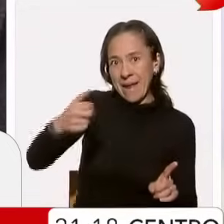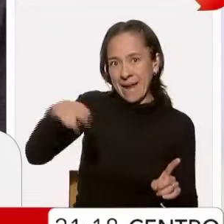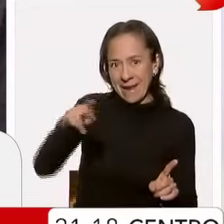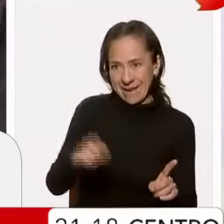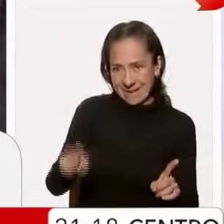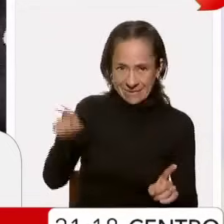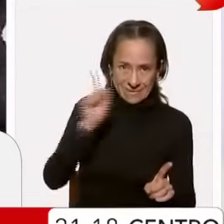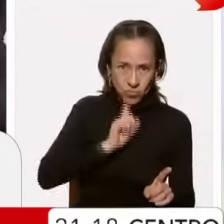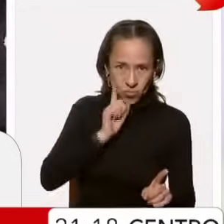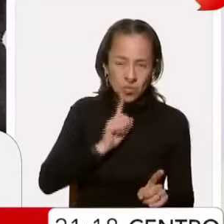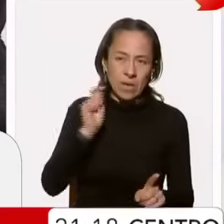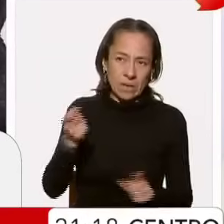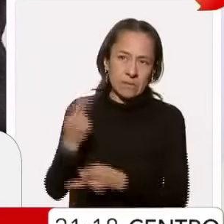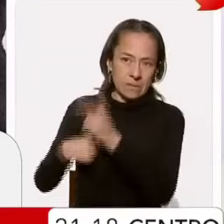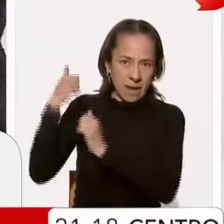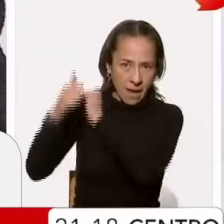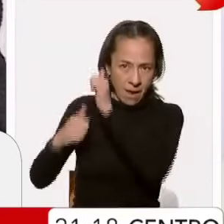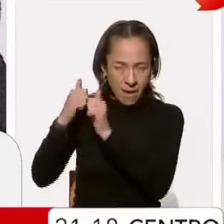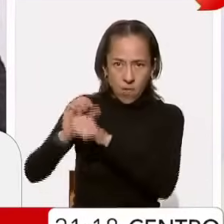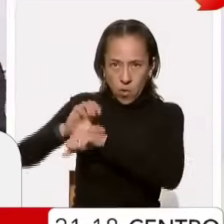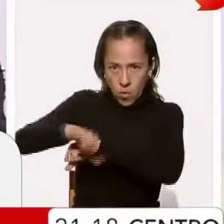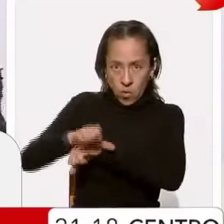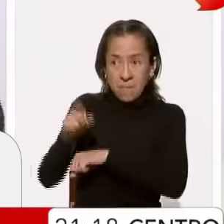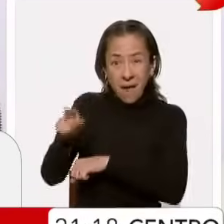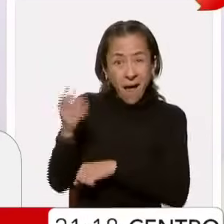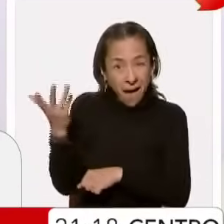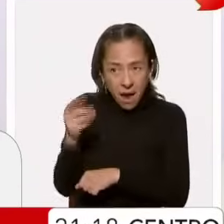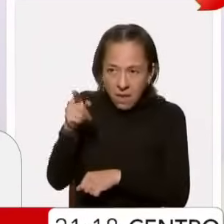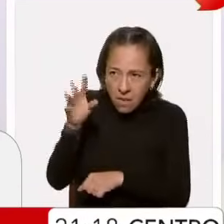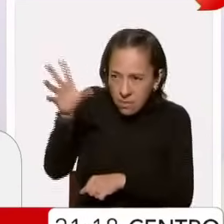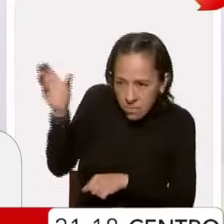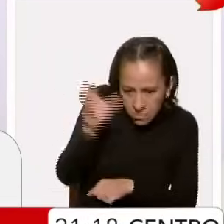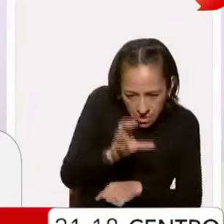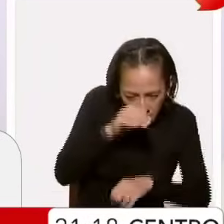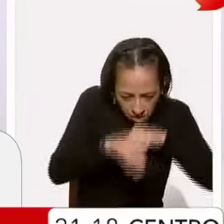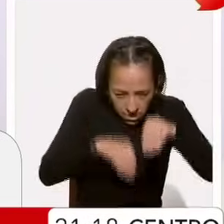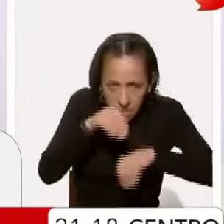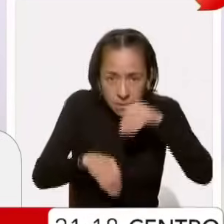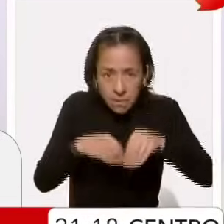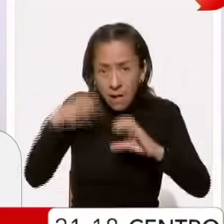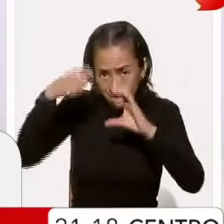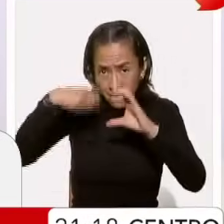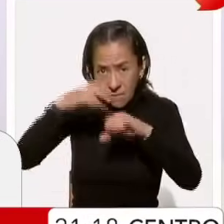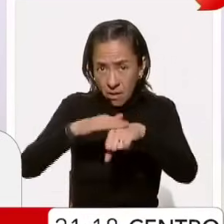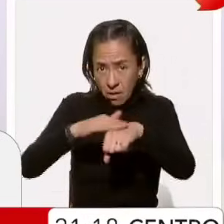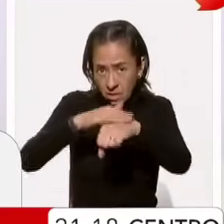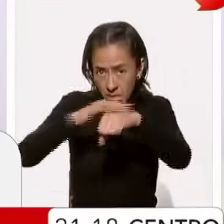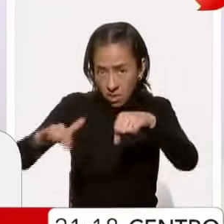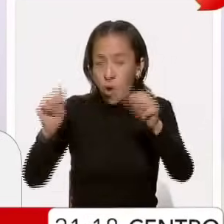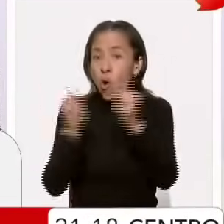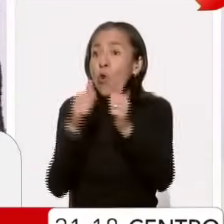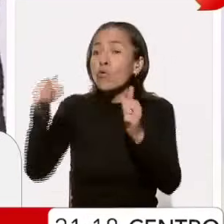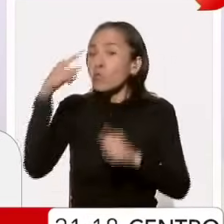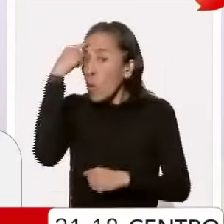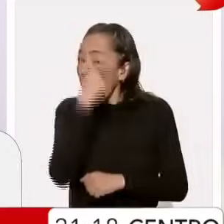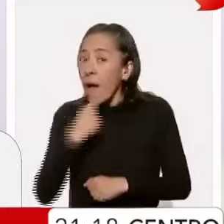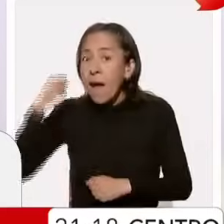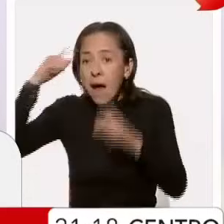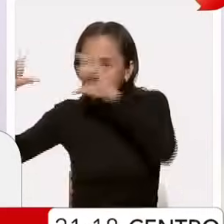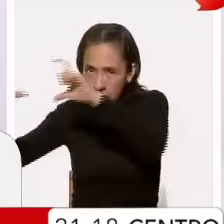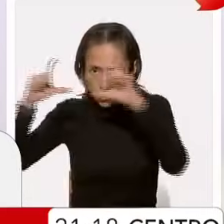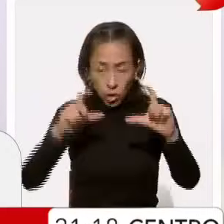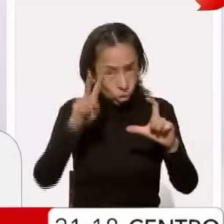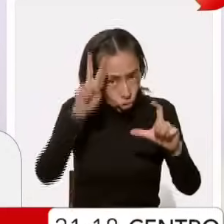afrocolombiana, le hicieron un video pornográfico, que era un video pornográfico con la cara de ella. No era ella, era